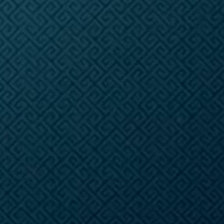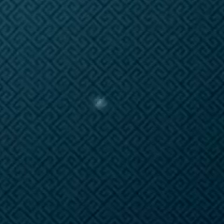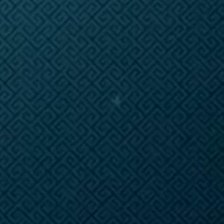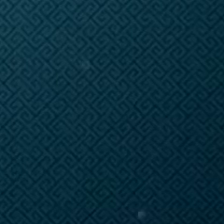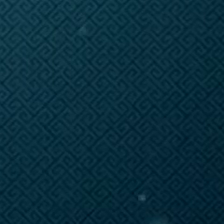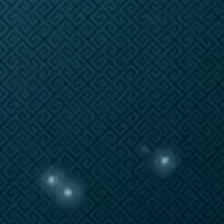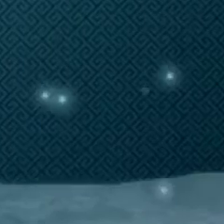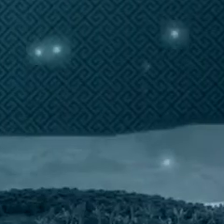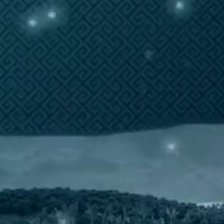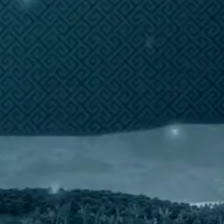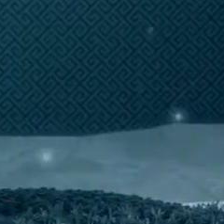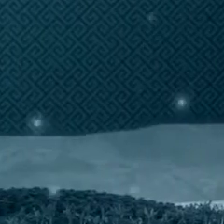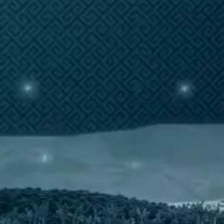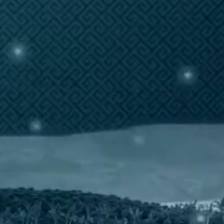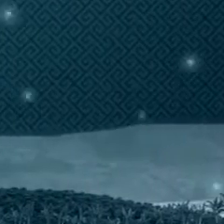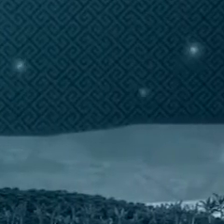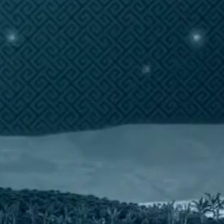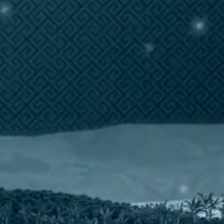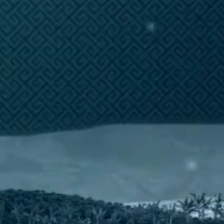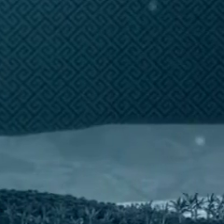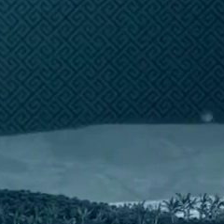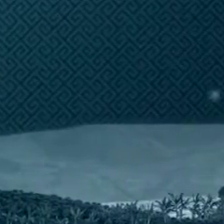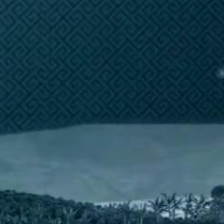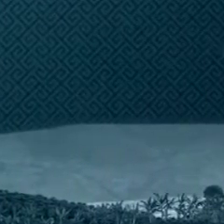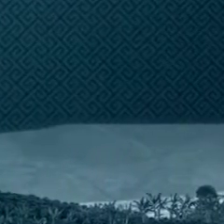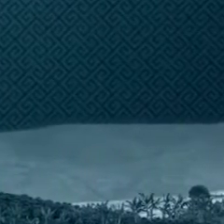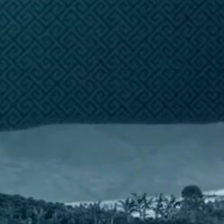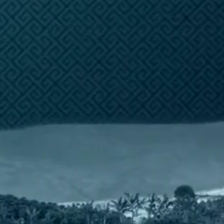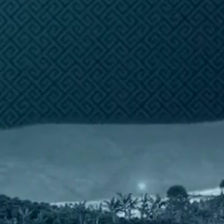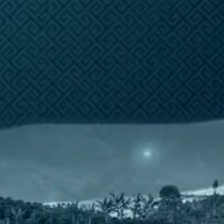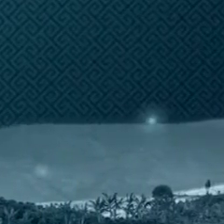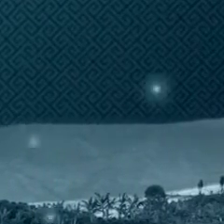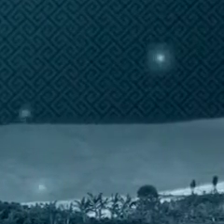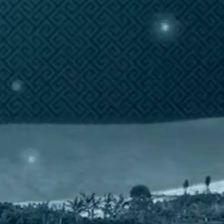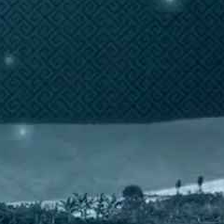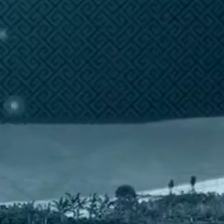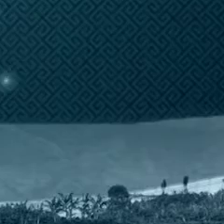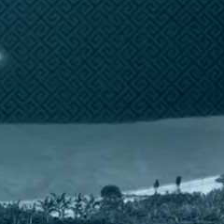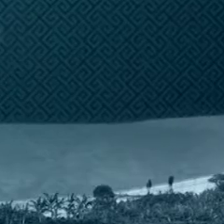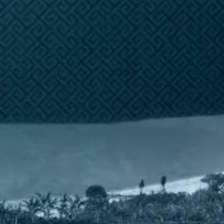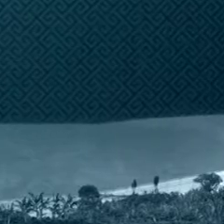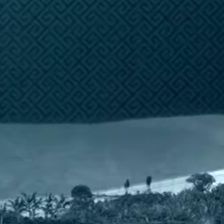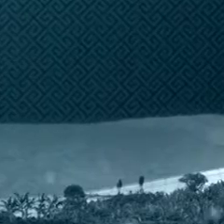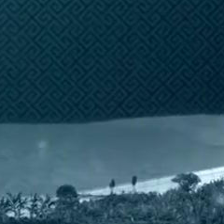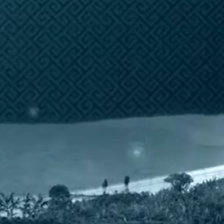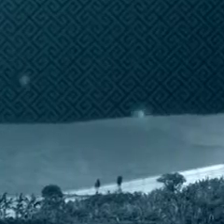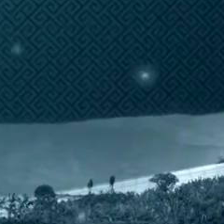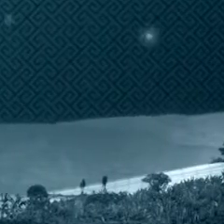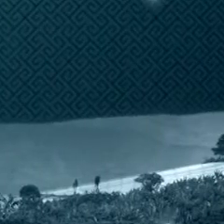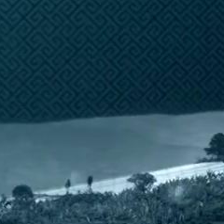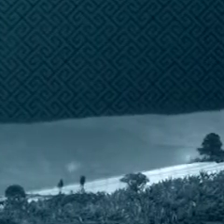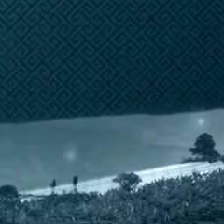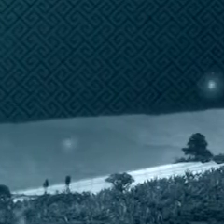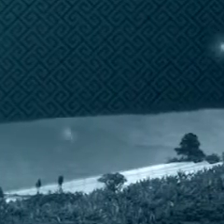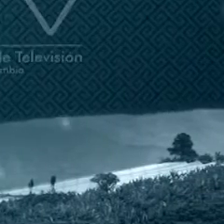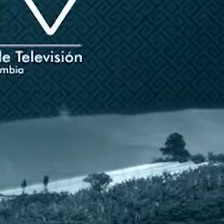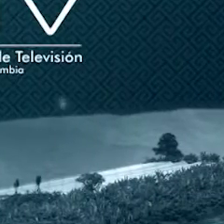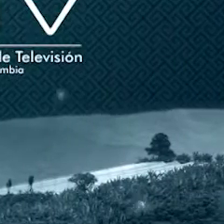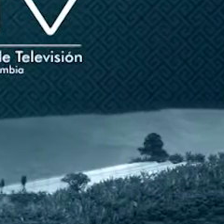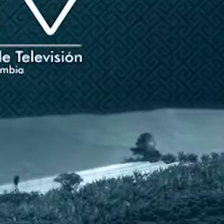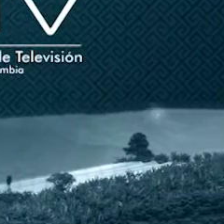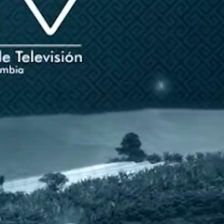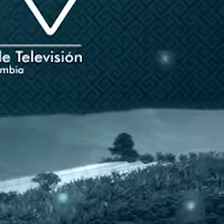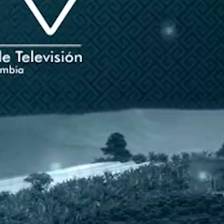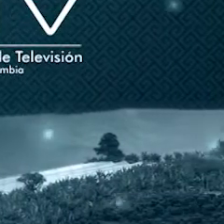El anterior programa fue financiado con recursos del Fondo para el Desarrollo de la Televisión y los contenidos de la Autoridad Nacional de